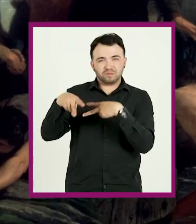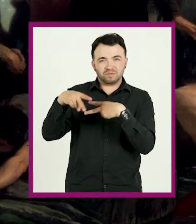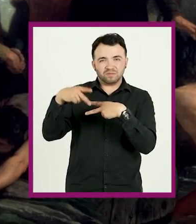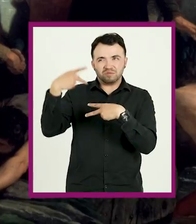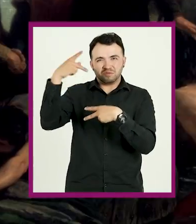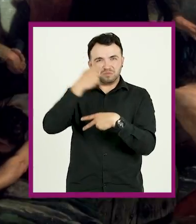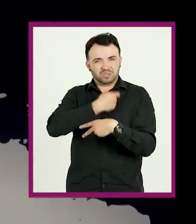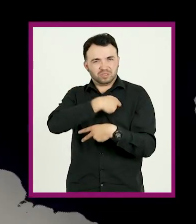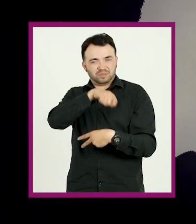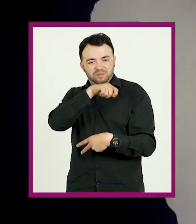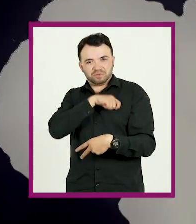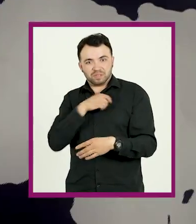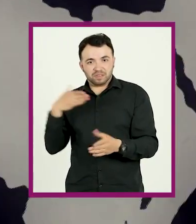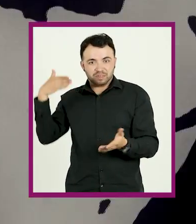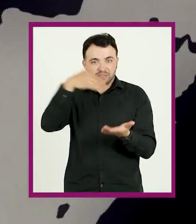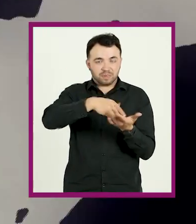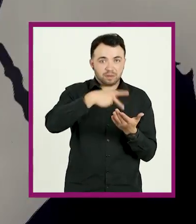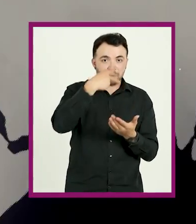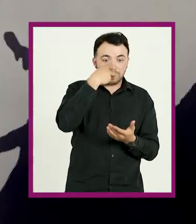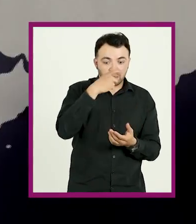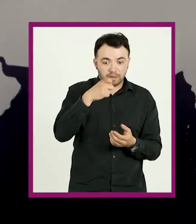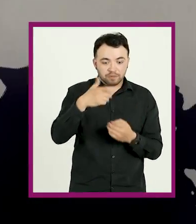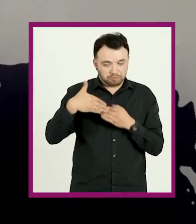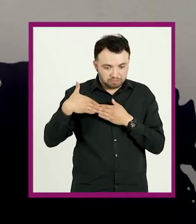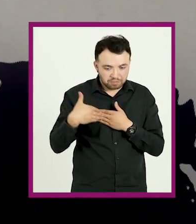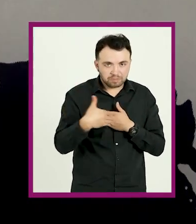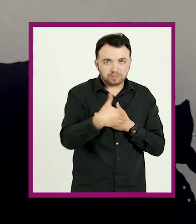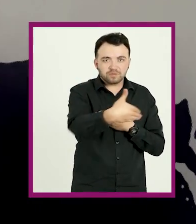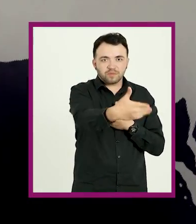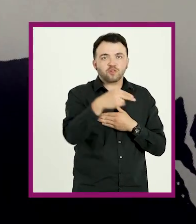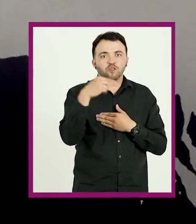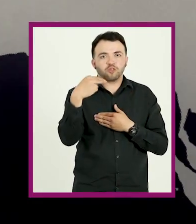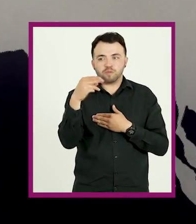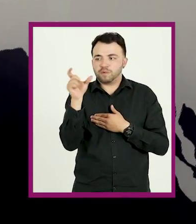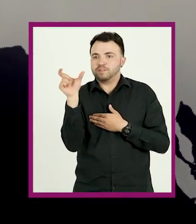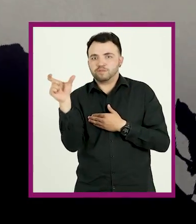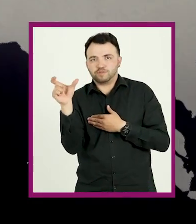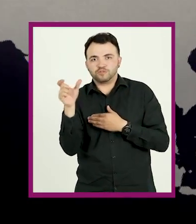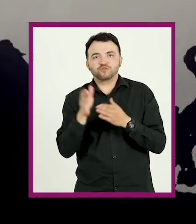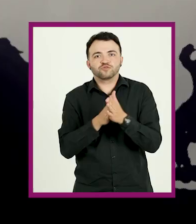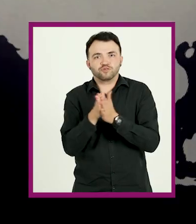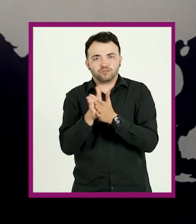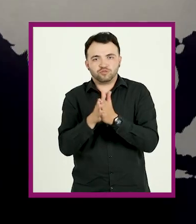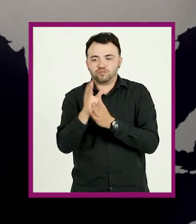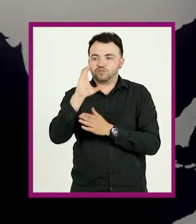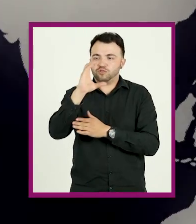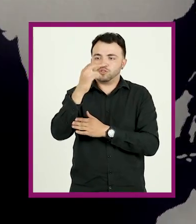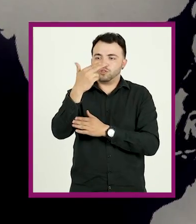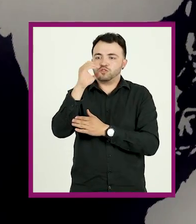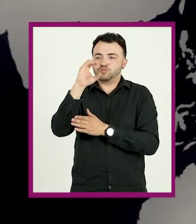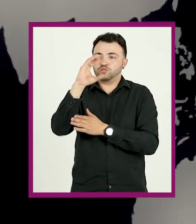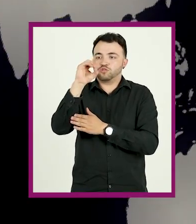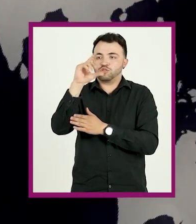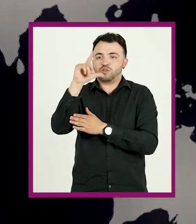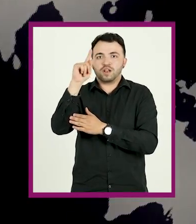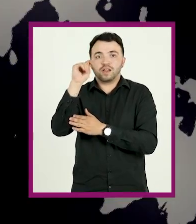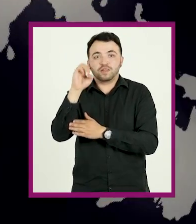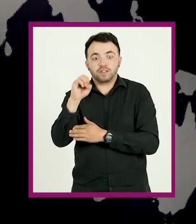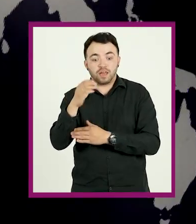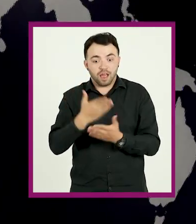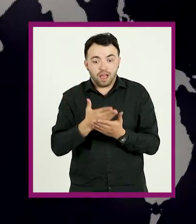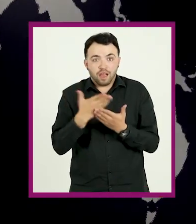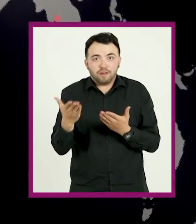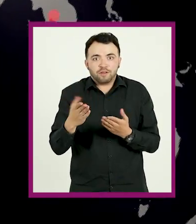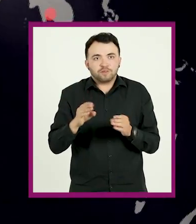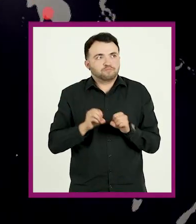de la conquista. De ahí pasó al resto de los idiomas europeos hasta alcanzar la popularidad global de la que goza hoy,